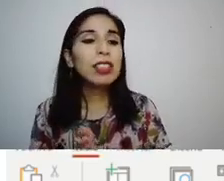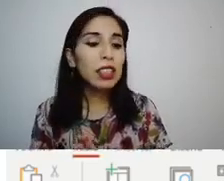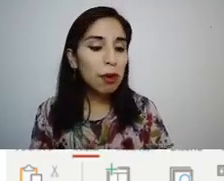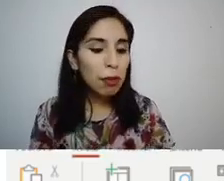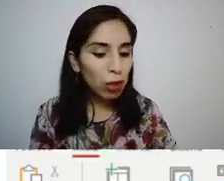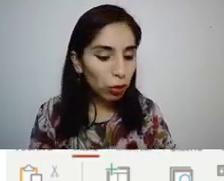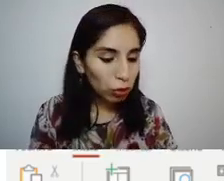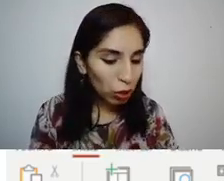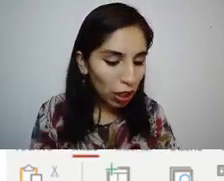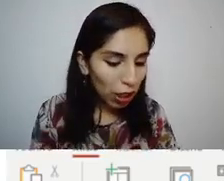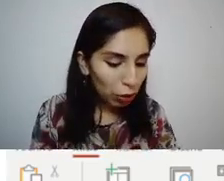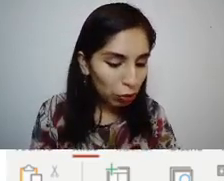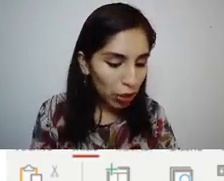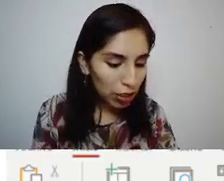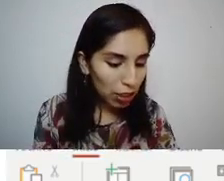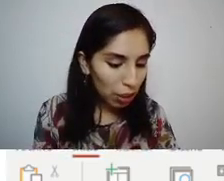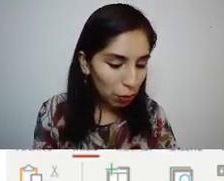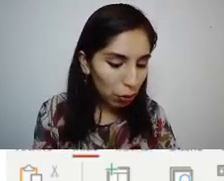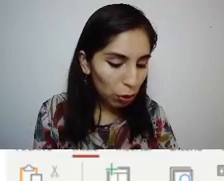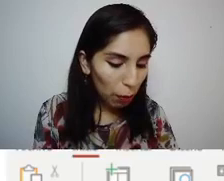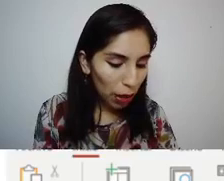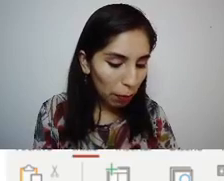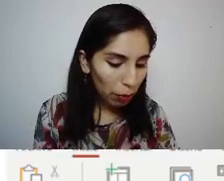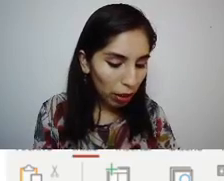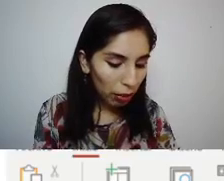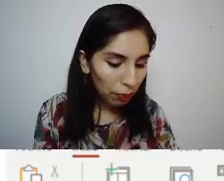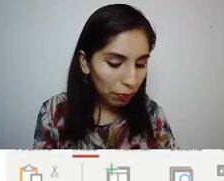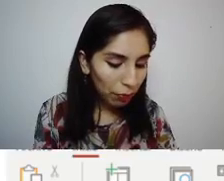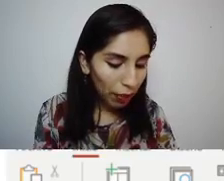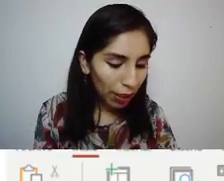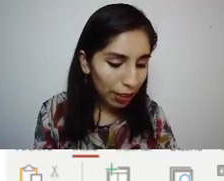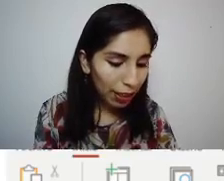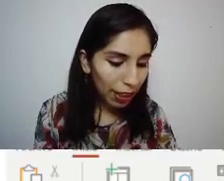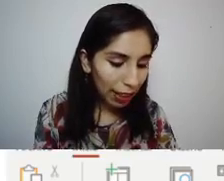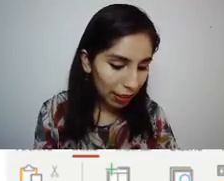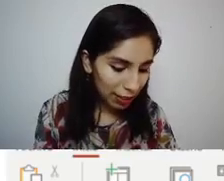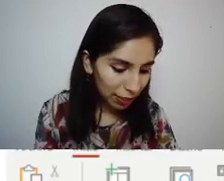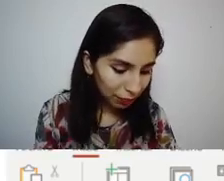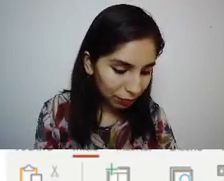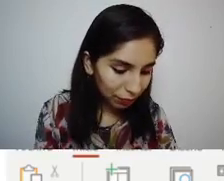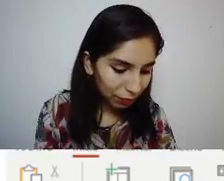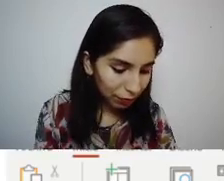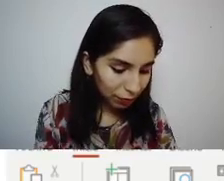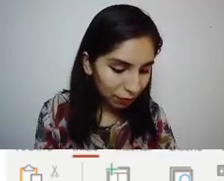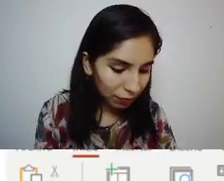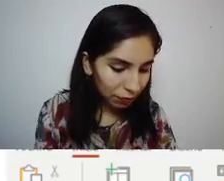escriba me con toda la confianza del mundo para poder indicarles